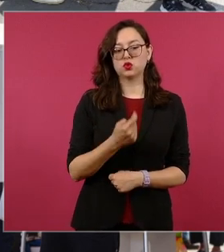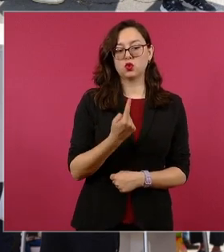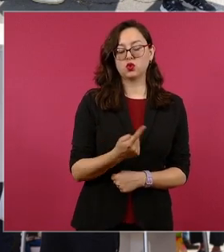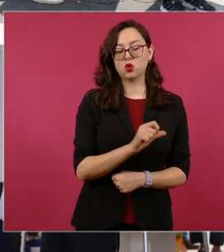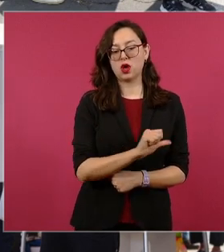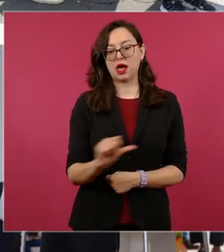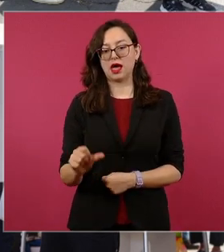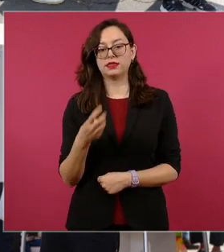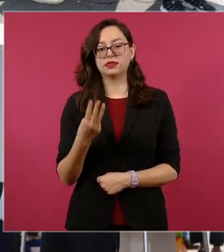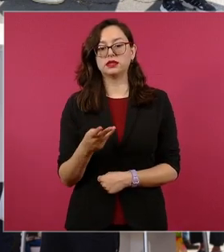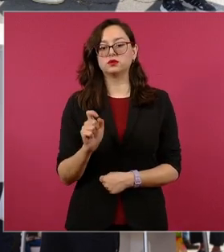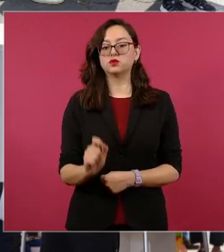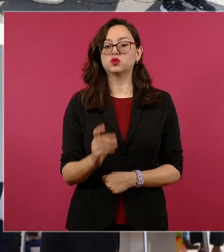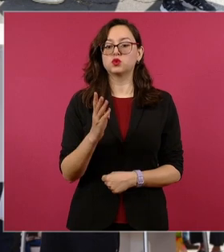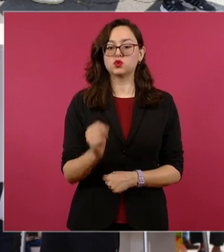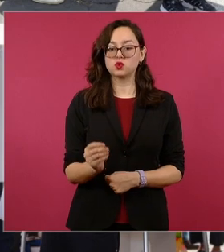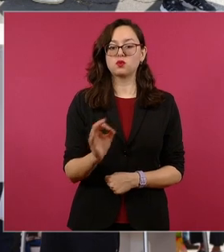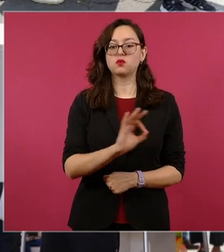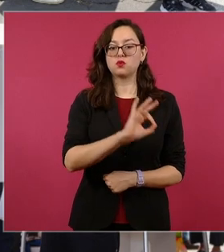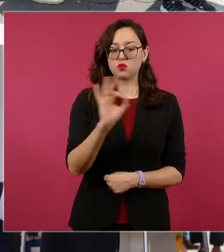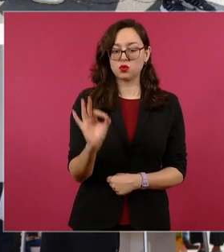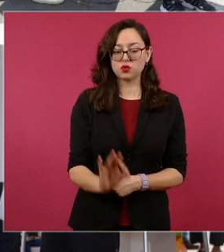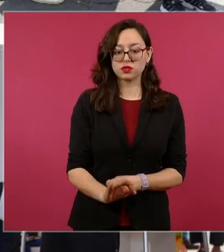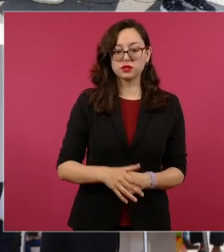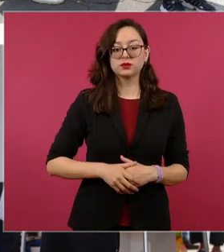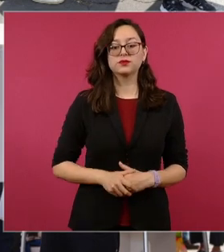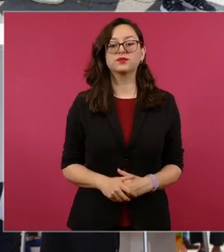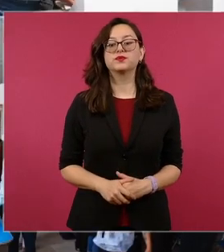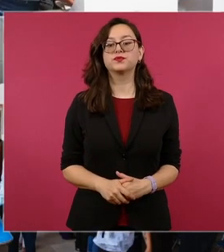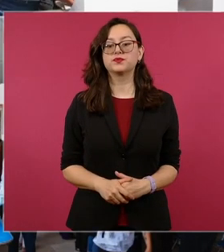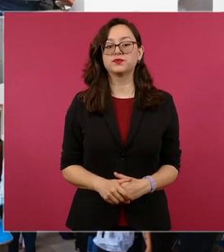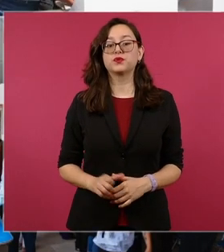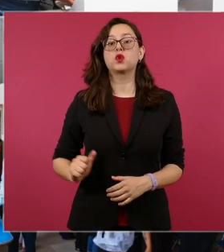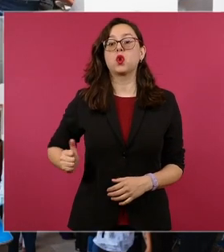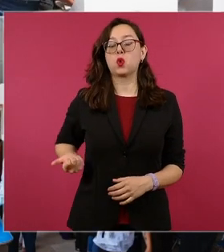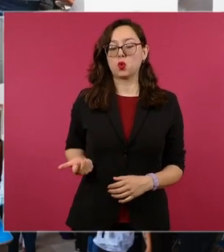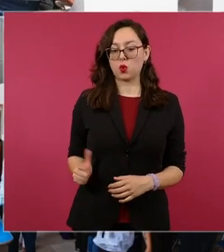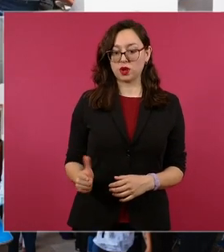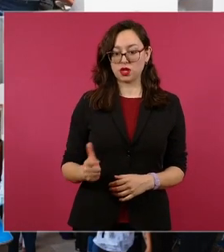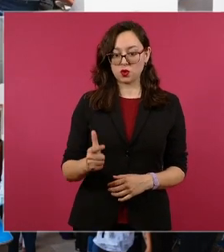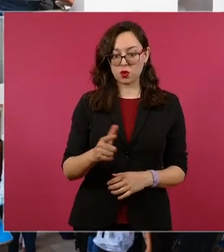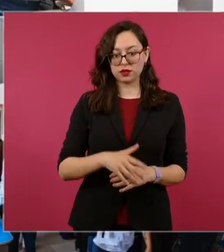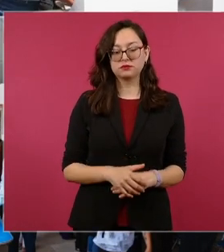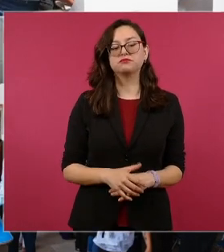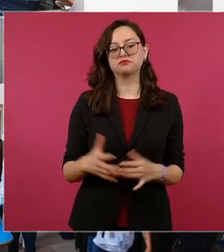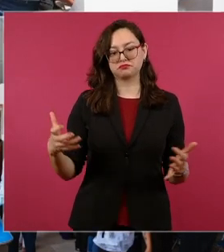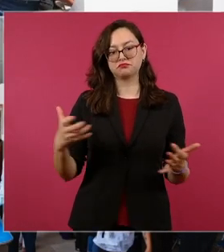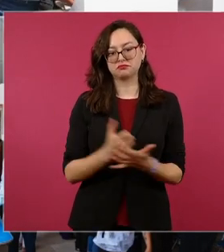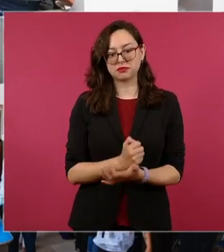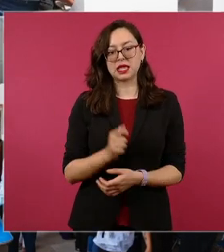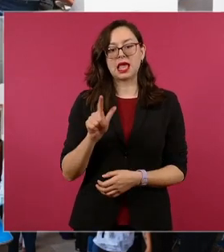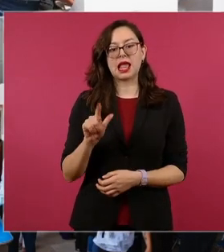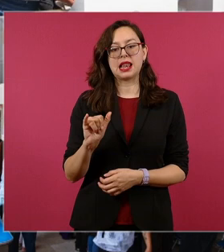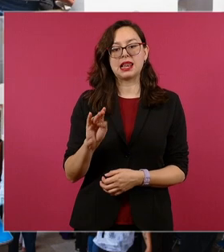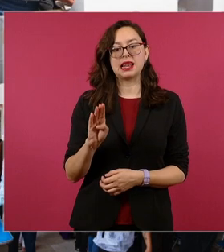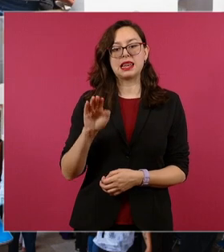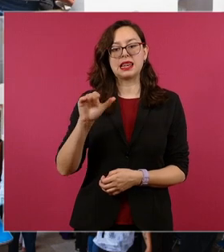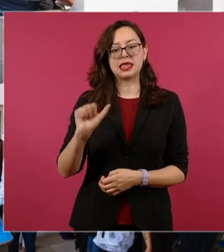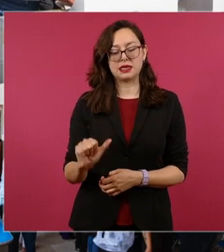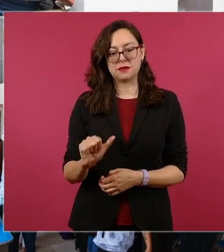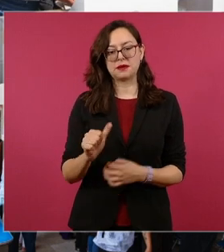3.9%. En el caso de Guanajuato, el triunfo para Livia García por la